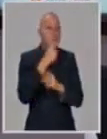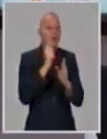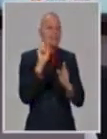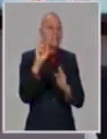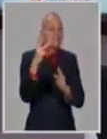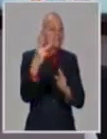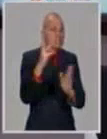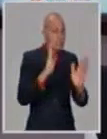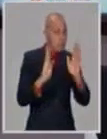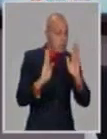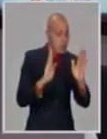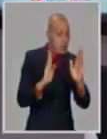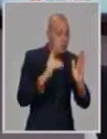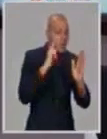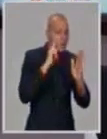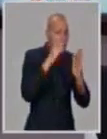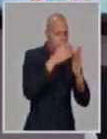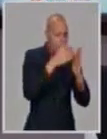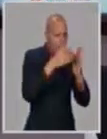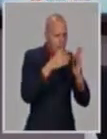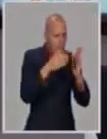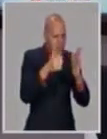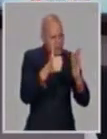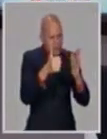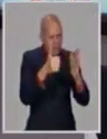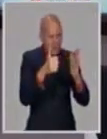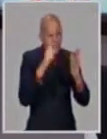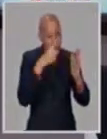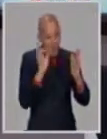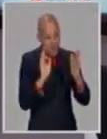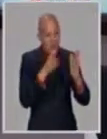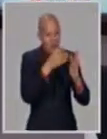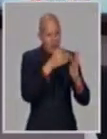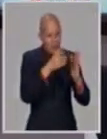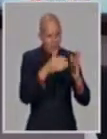desarrollo clínico lo hemos concebido así por lo siguiente.